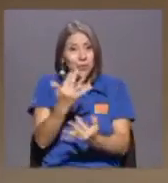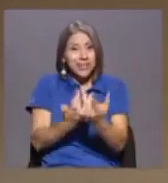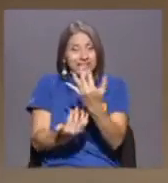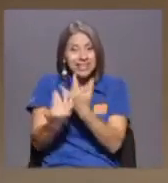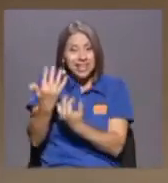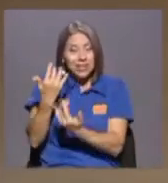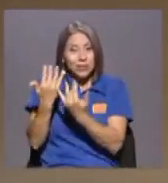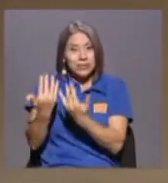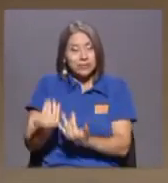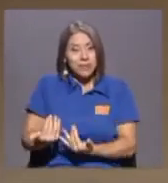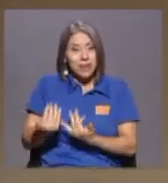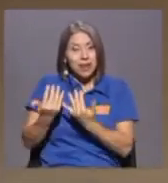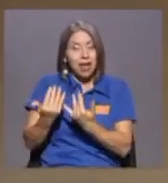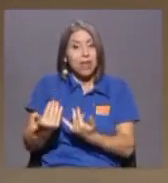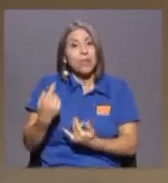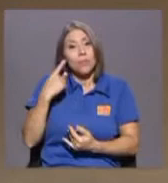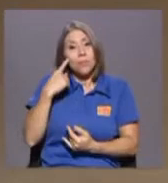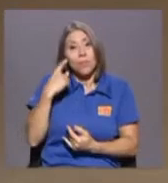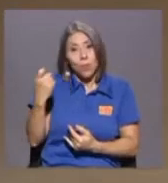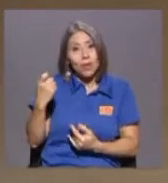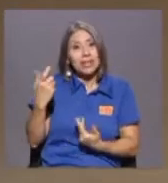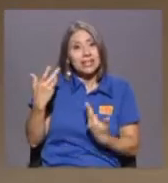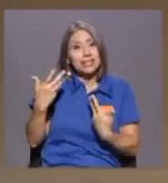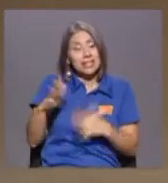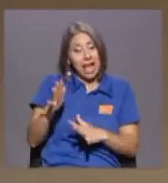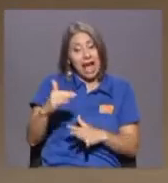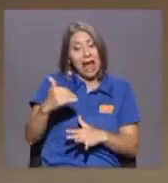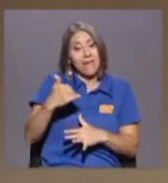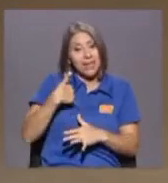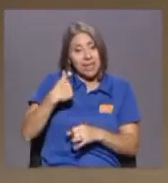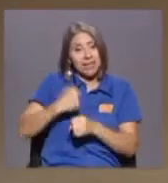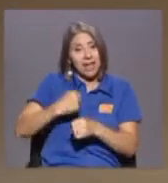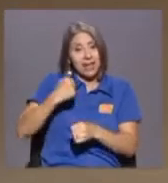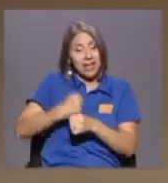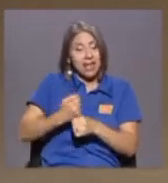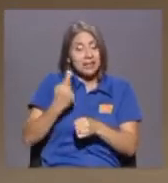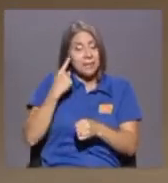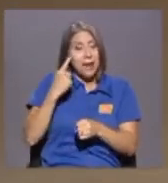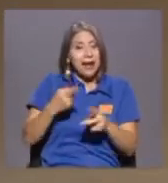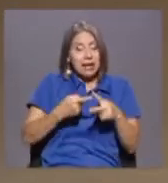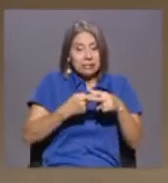había tareas de reconstrucción en una